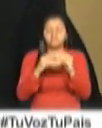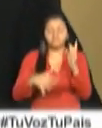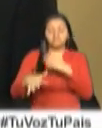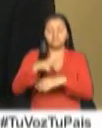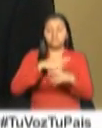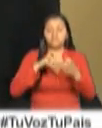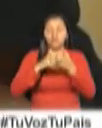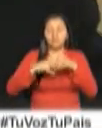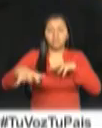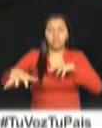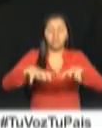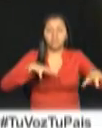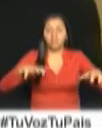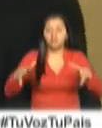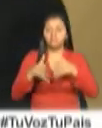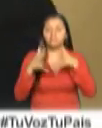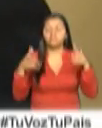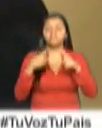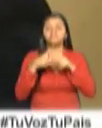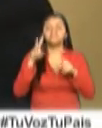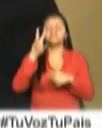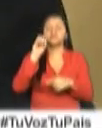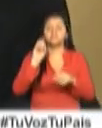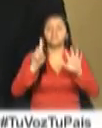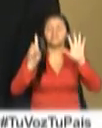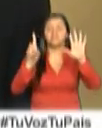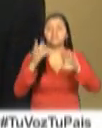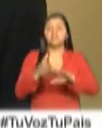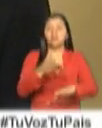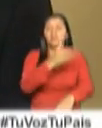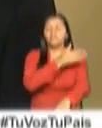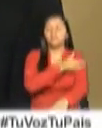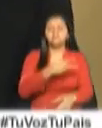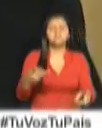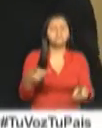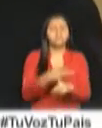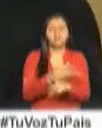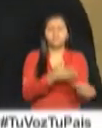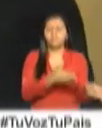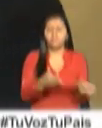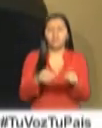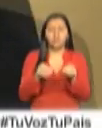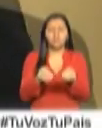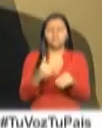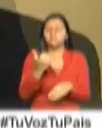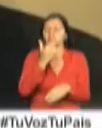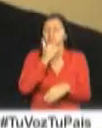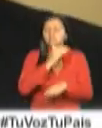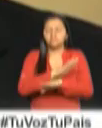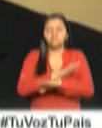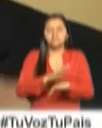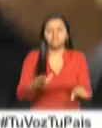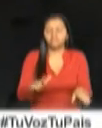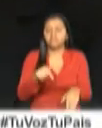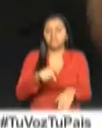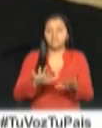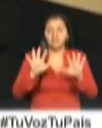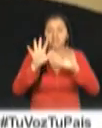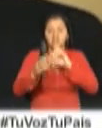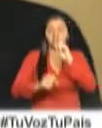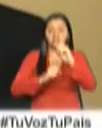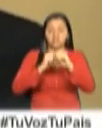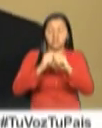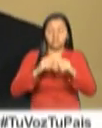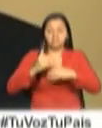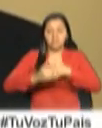desarticulado. Tuvimos en el 2006 uno de los tres peores sistemas educativos de América Latina. En estos 10 años hemos